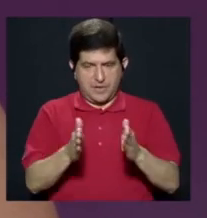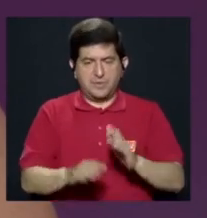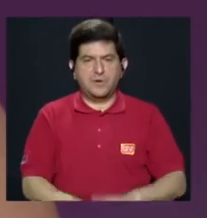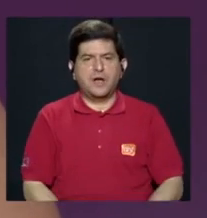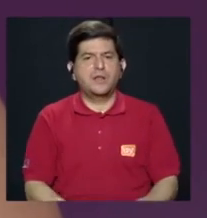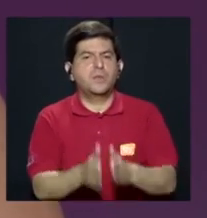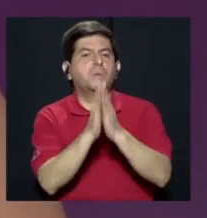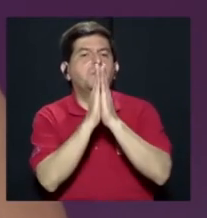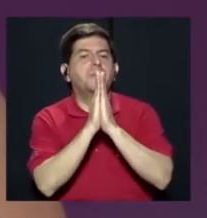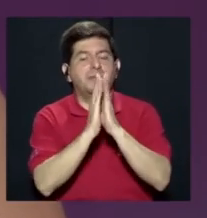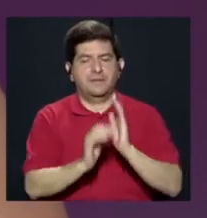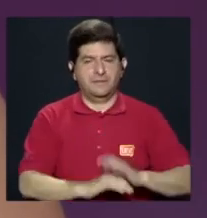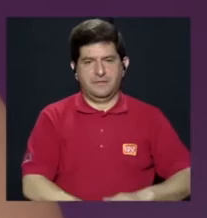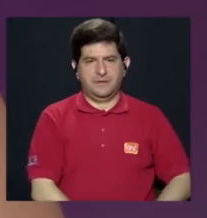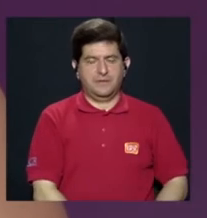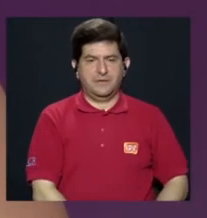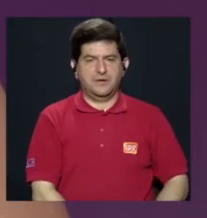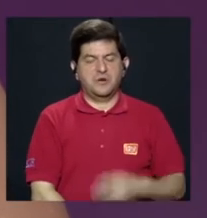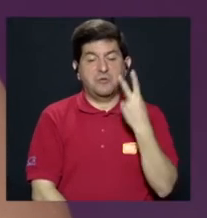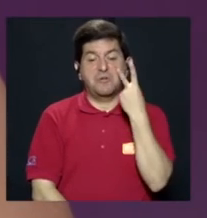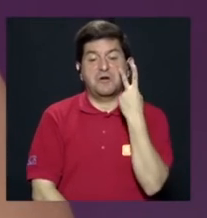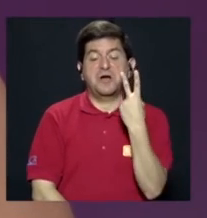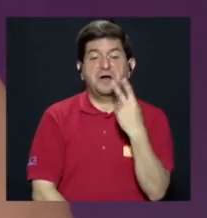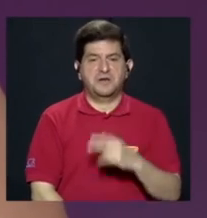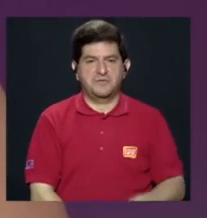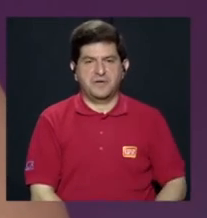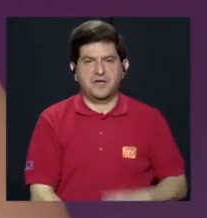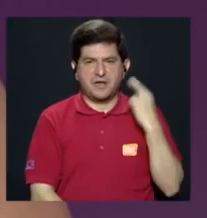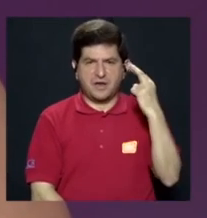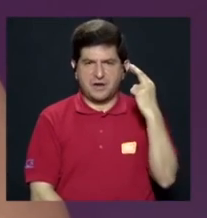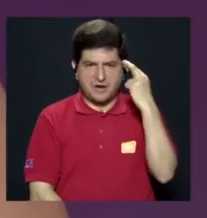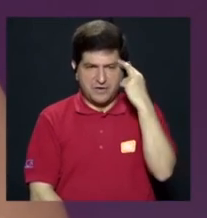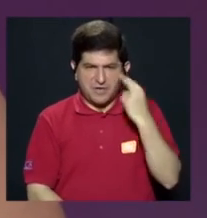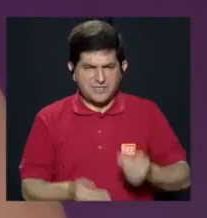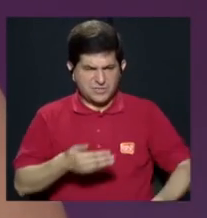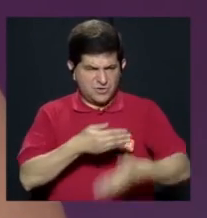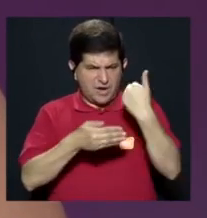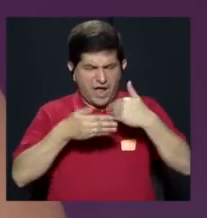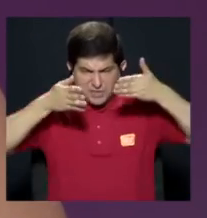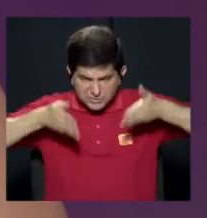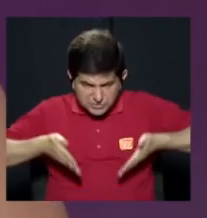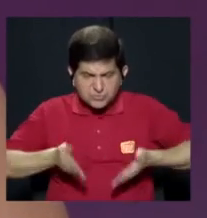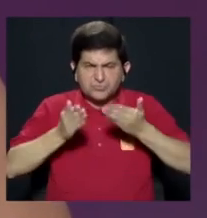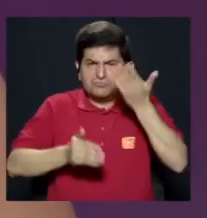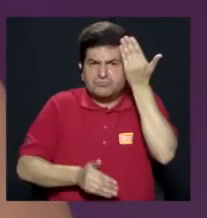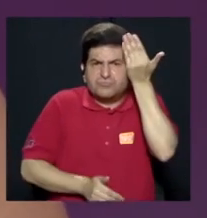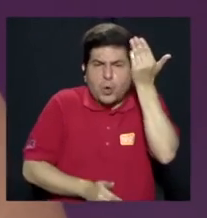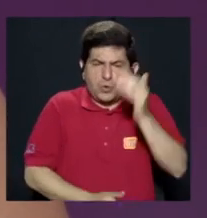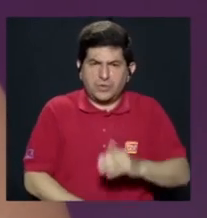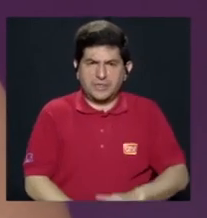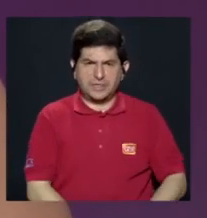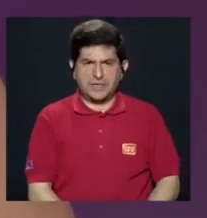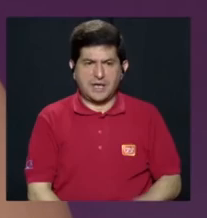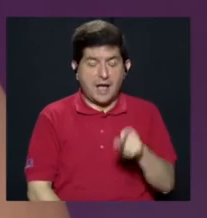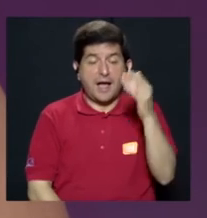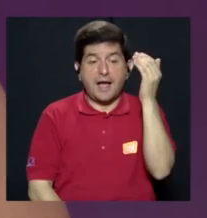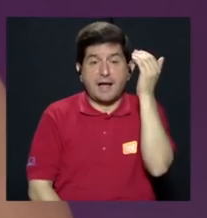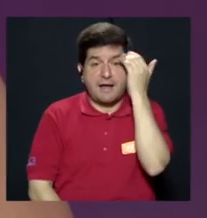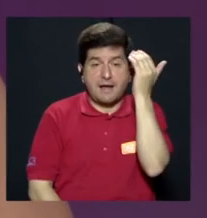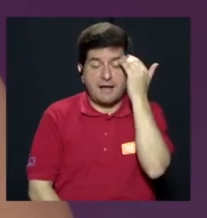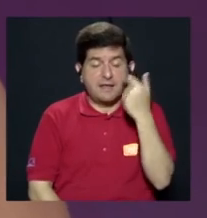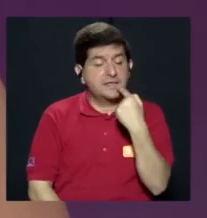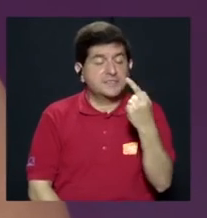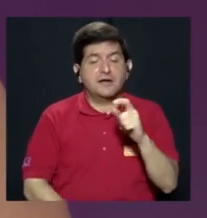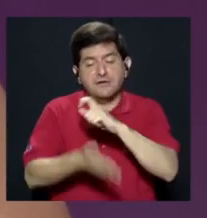lo pidió para ver si, porque se me venían antes de tiempo, cosa que... Ahí supimos todo lo que